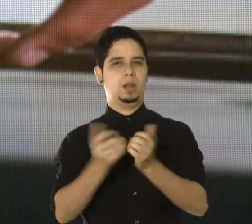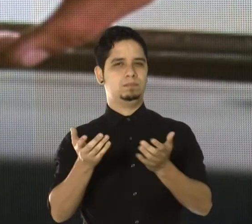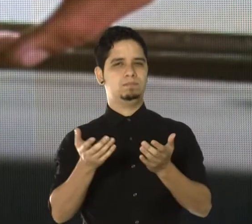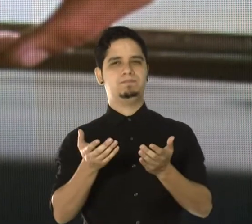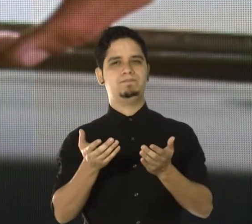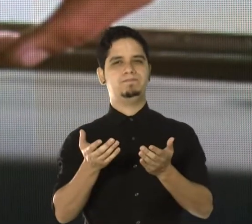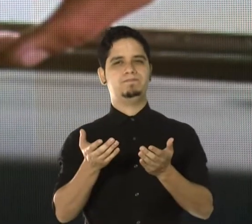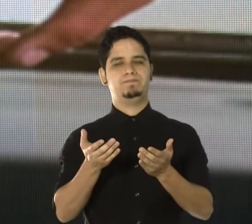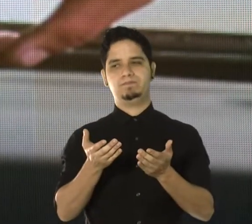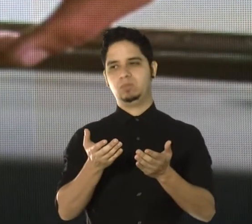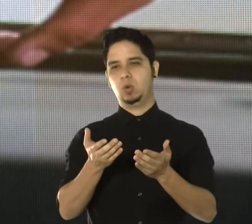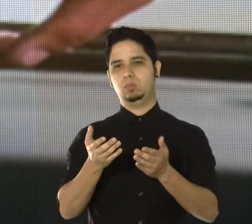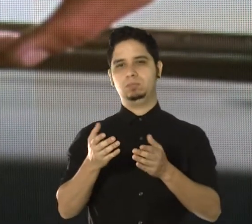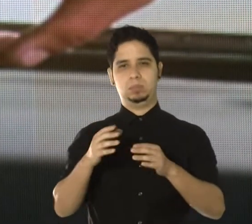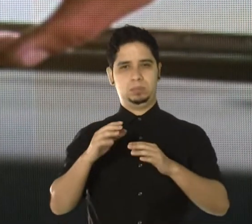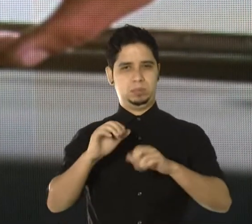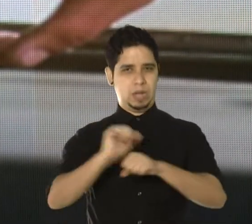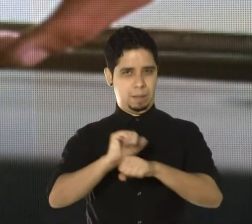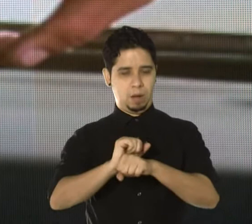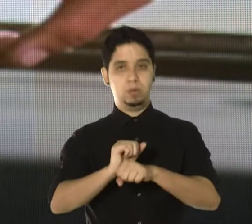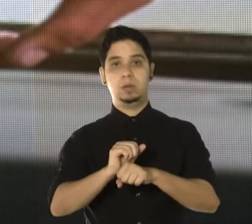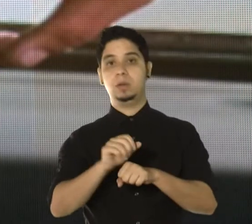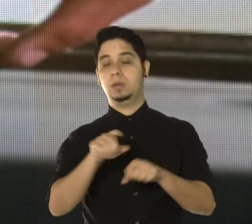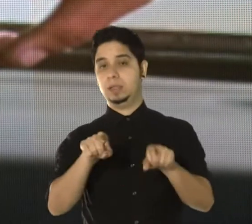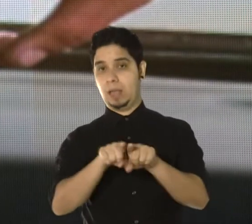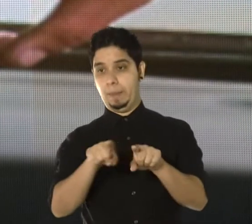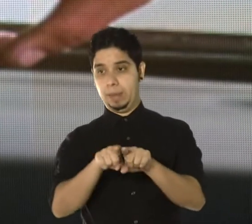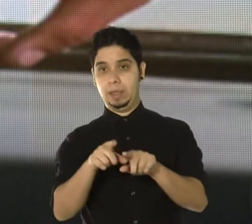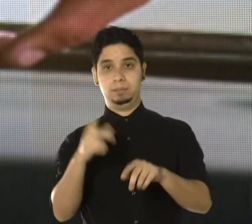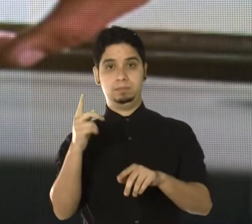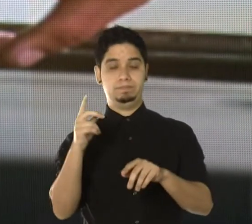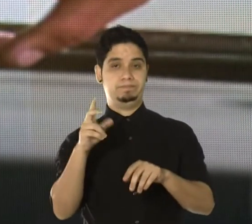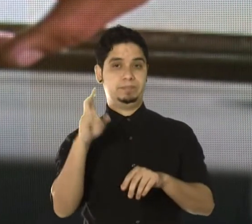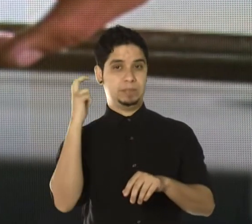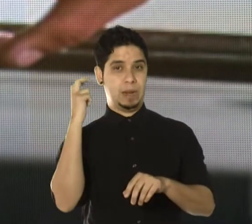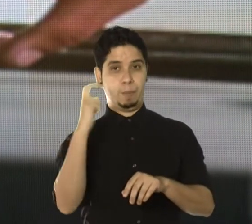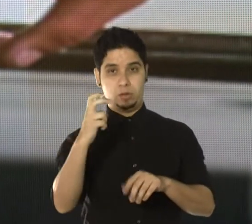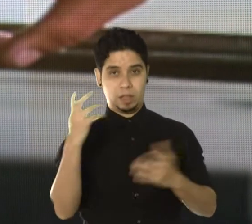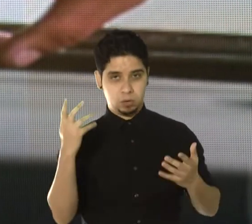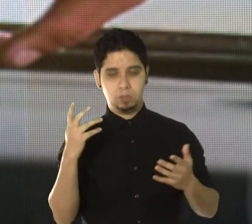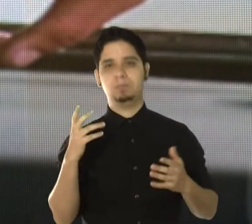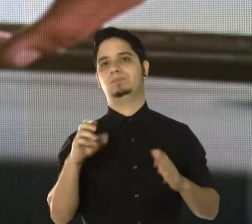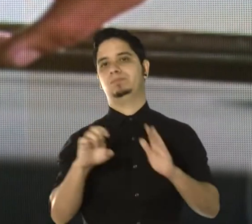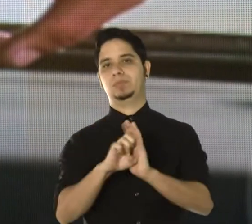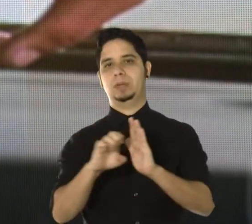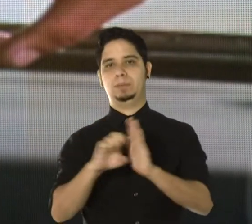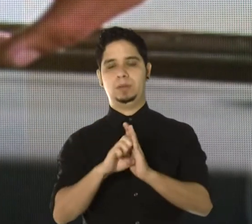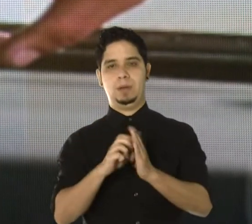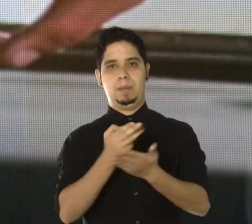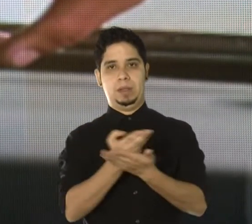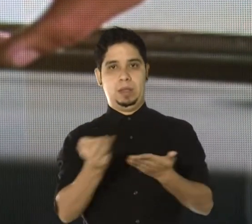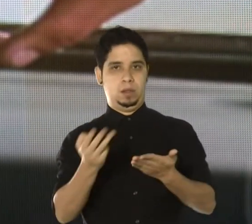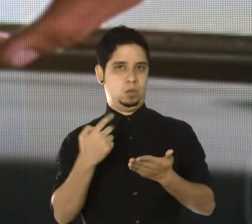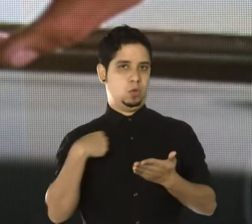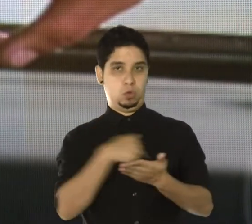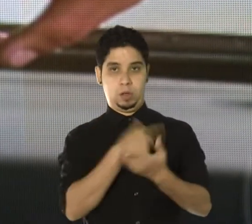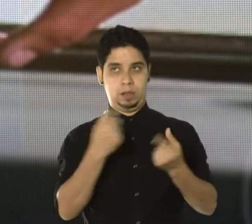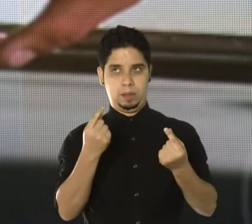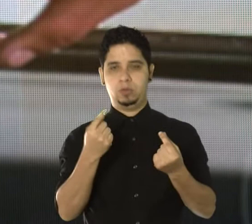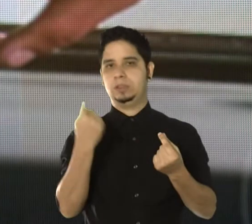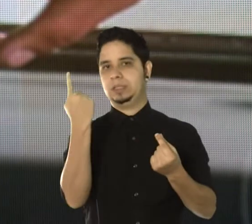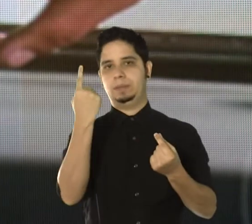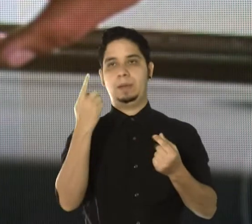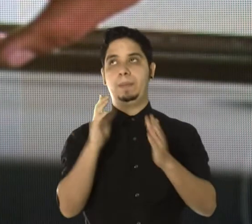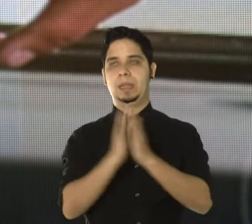de materiales y transportación. Muchísimo nosotros, la materia prima o los materiales los traemos de afuera. ¿Y el